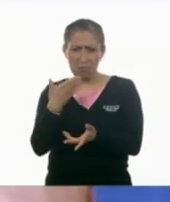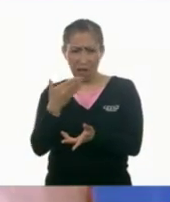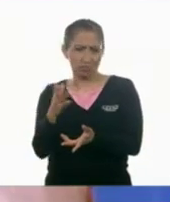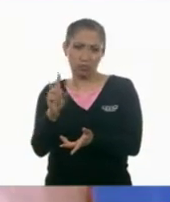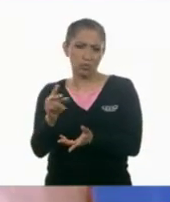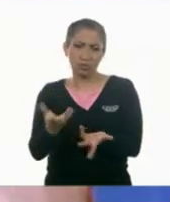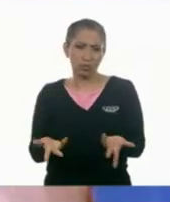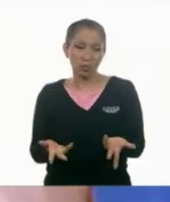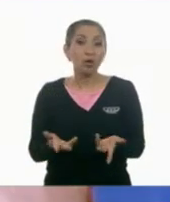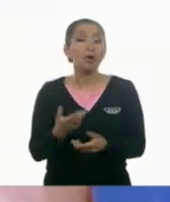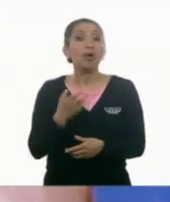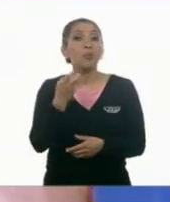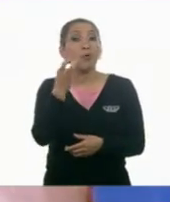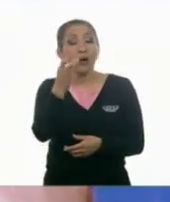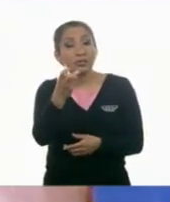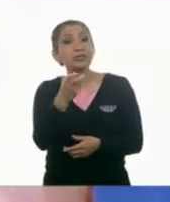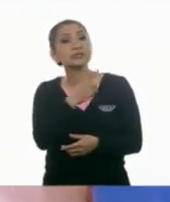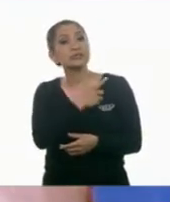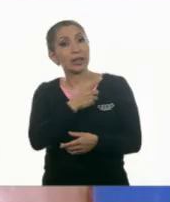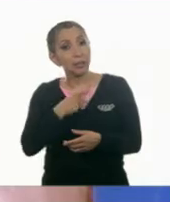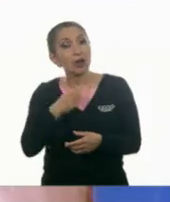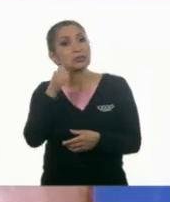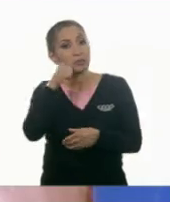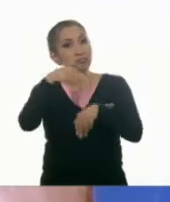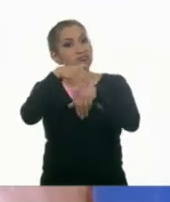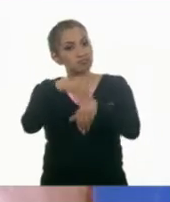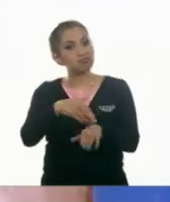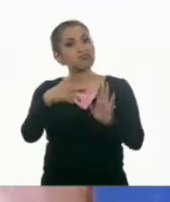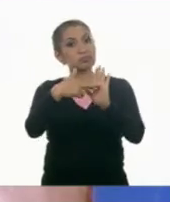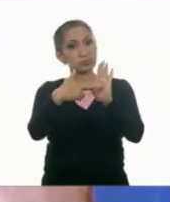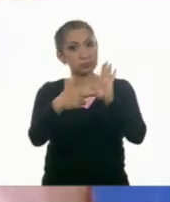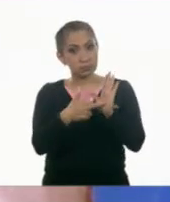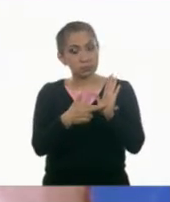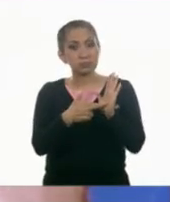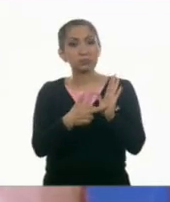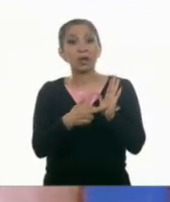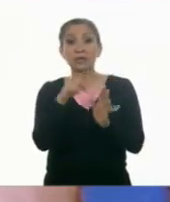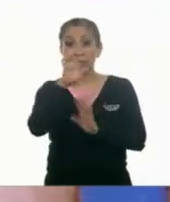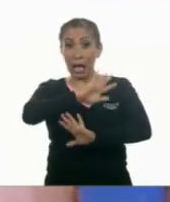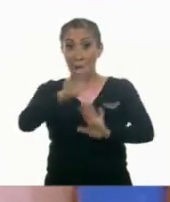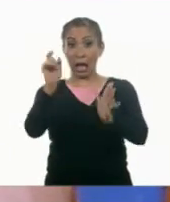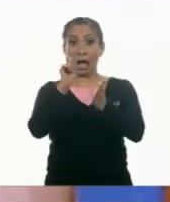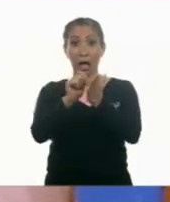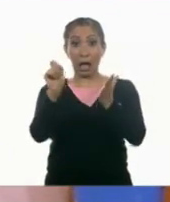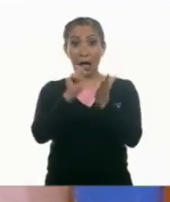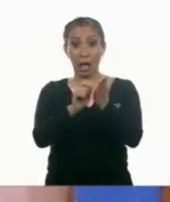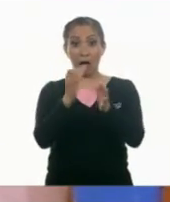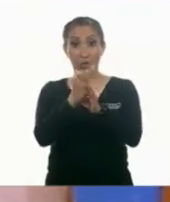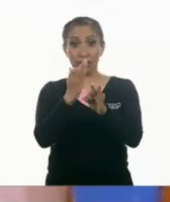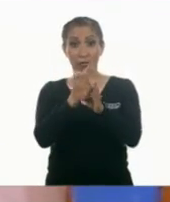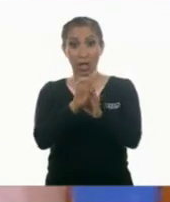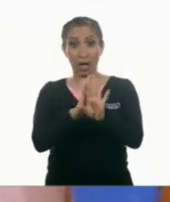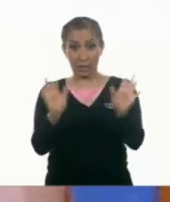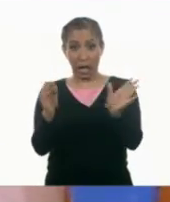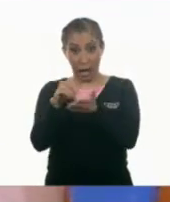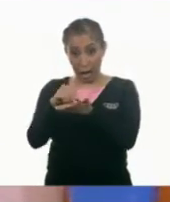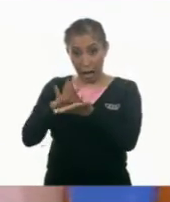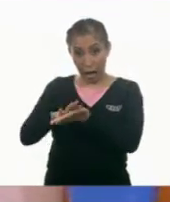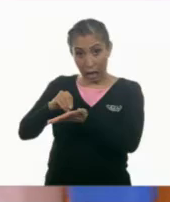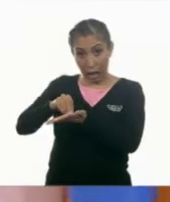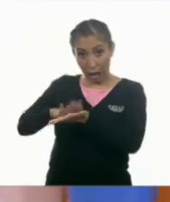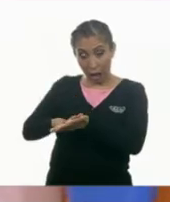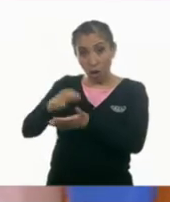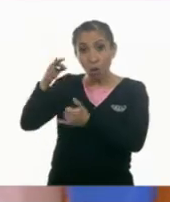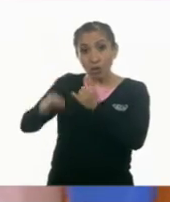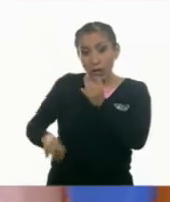no. No, por eso hay que seguir siempre las reglas. Muy bien, bueno, anotaron todo lo que acabamos de decir. Sobre todo,